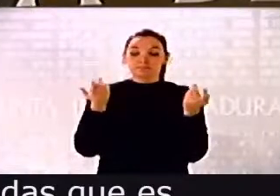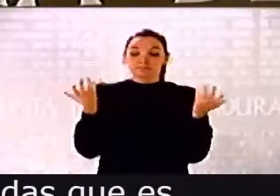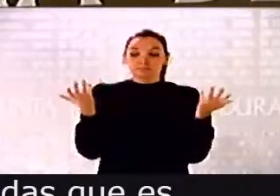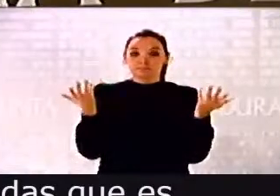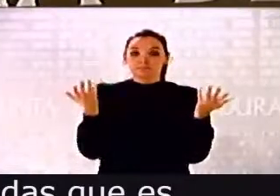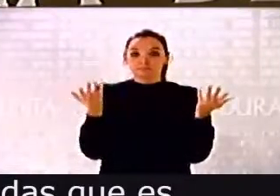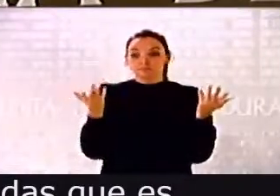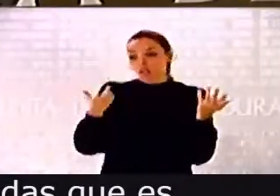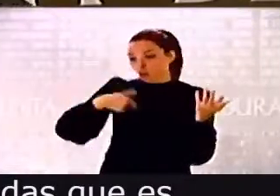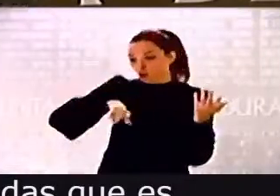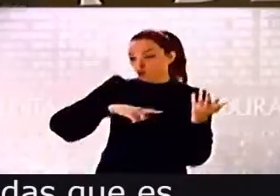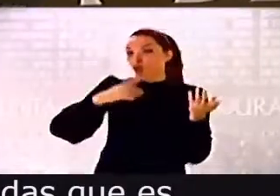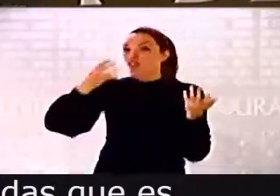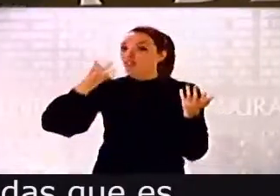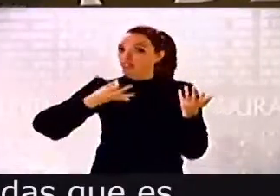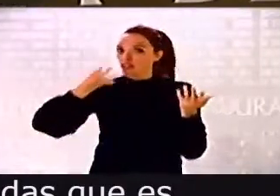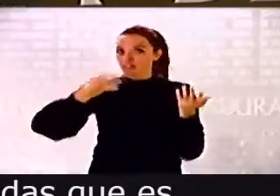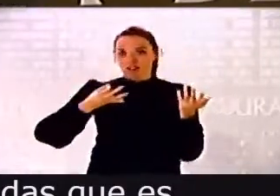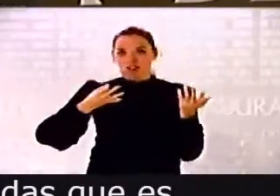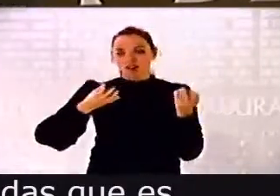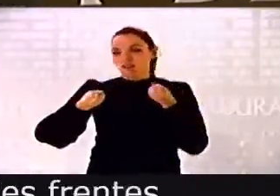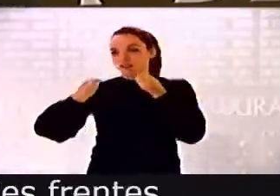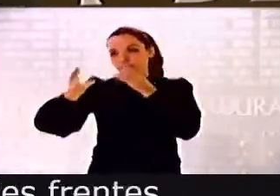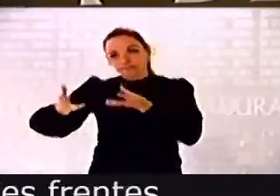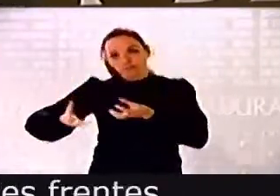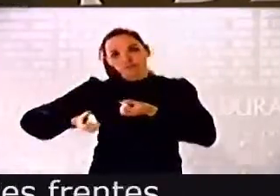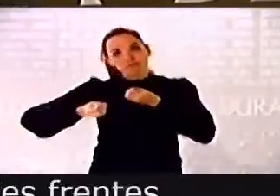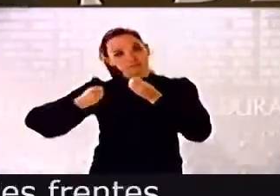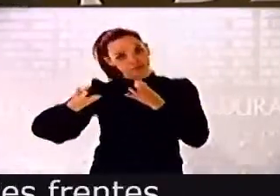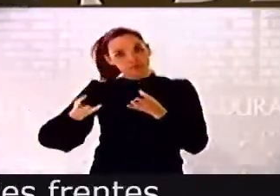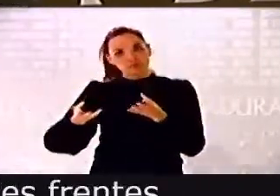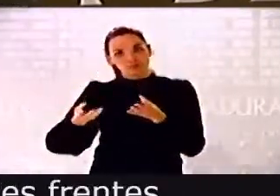Tenemos que proporcionar información con objetivos reales.